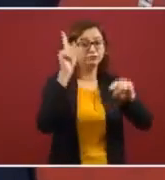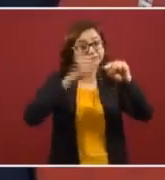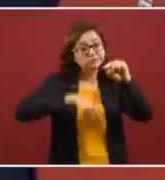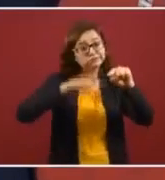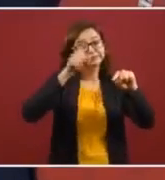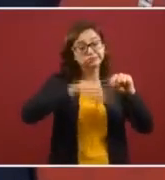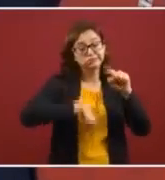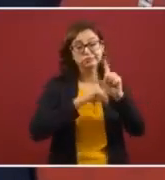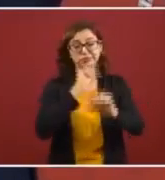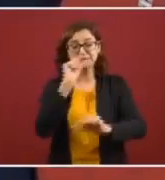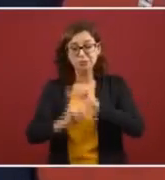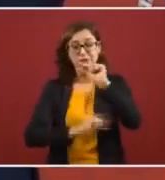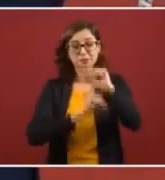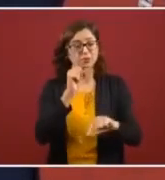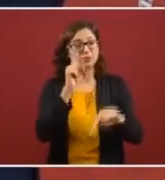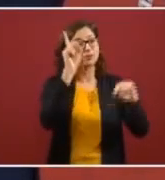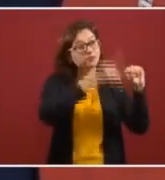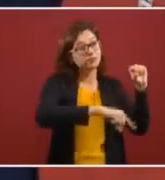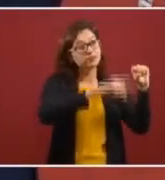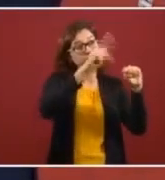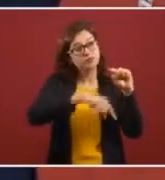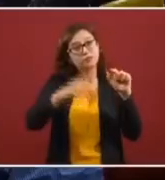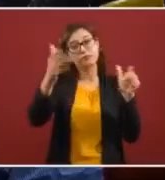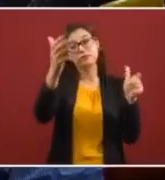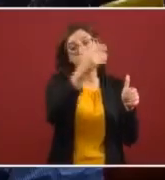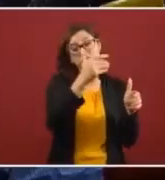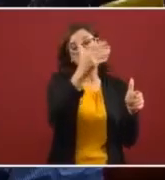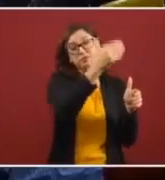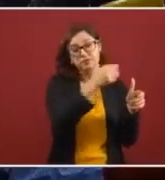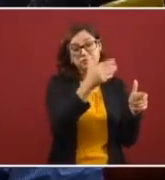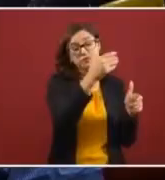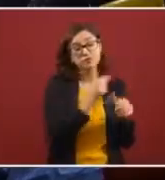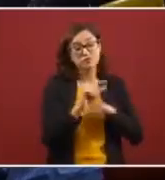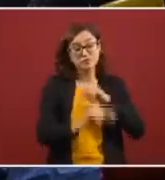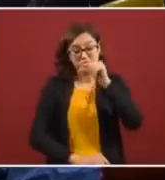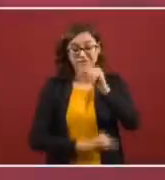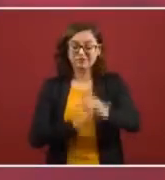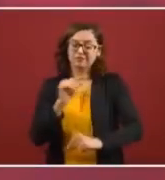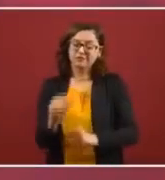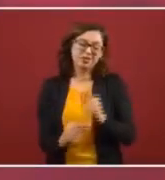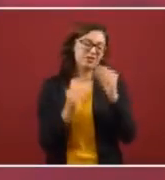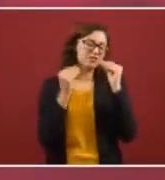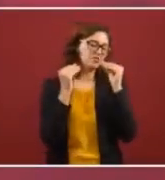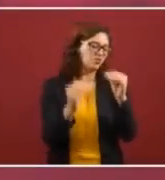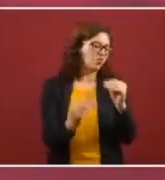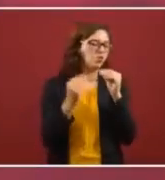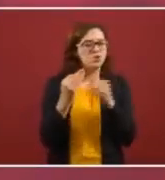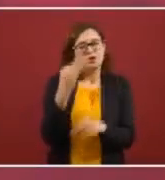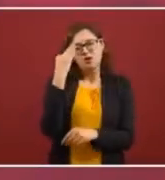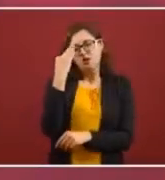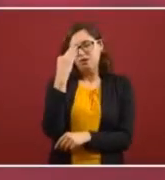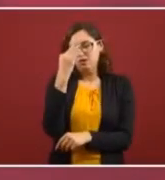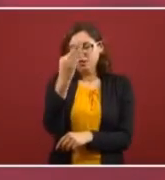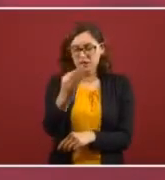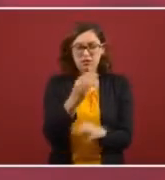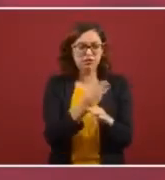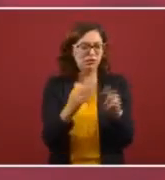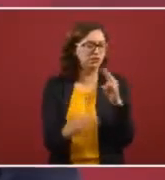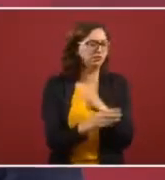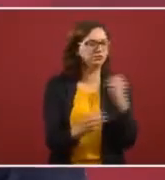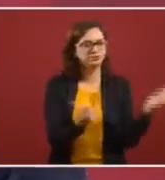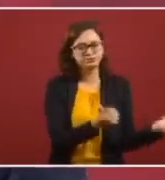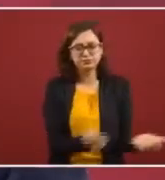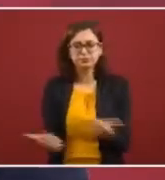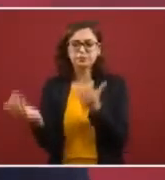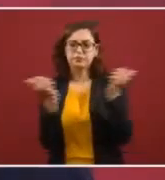hospital, y eso implica muchísimo movimiento. So there's a lot of movement and material. Por eso tomamos la decisión que fuera. So